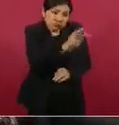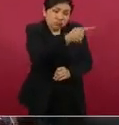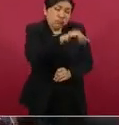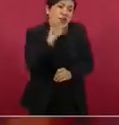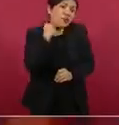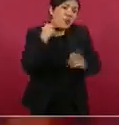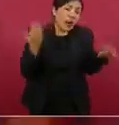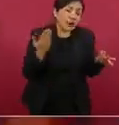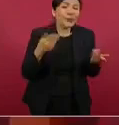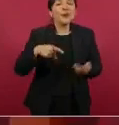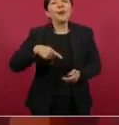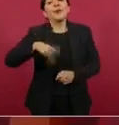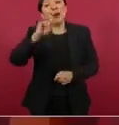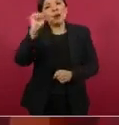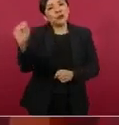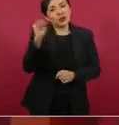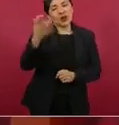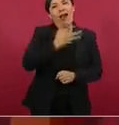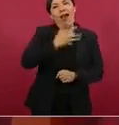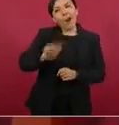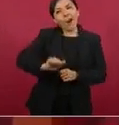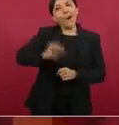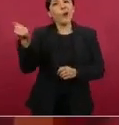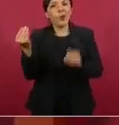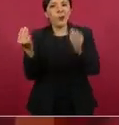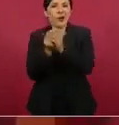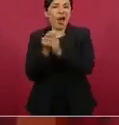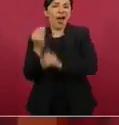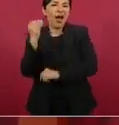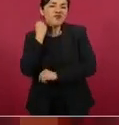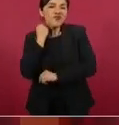pero afortunadamente hay abogados